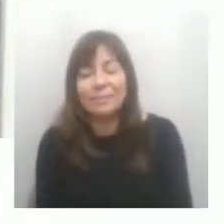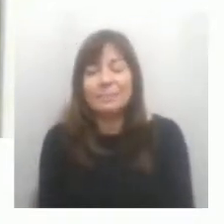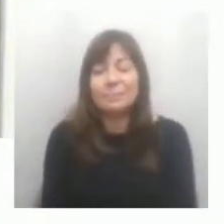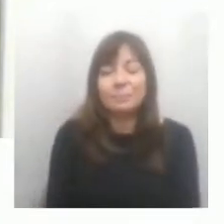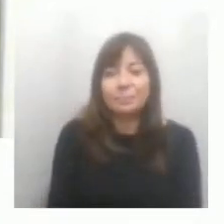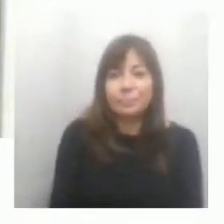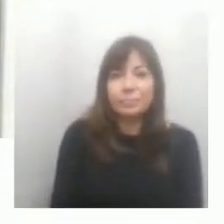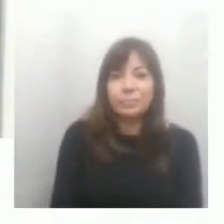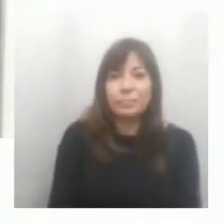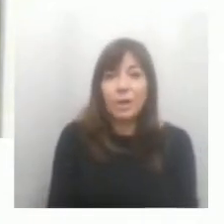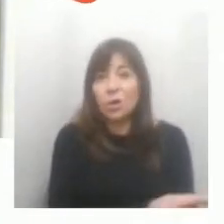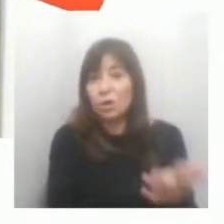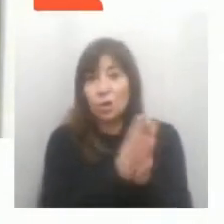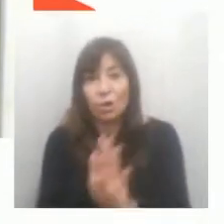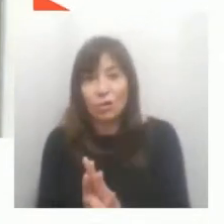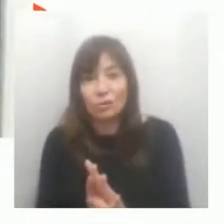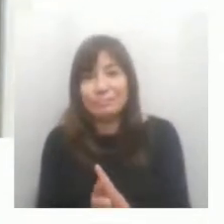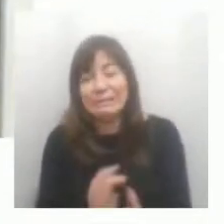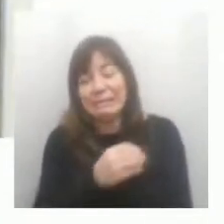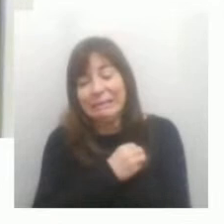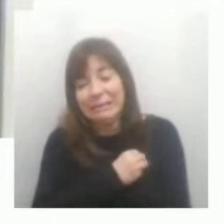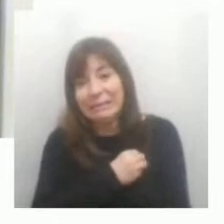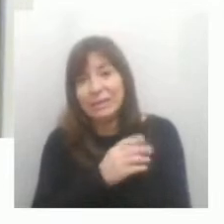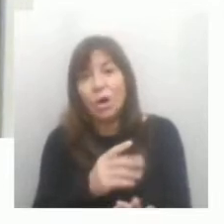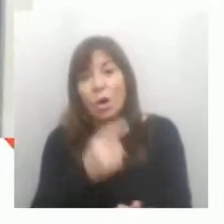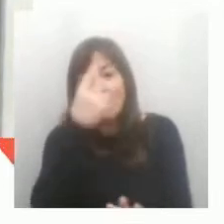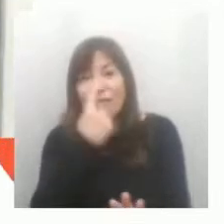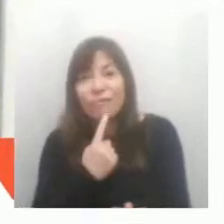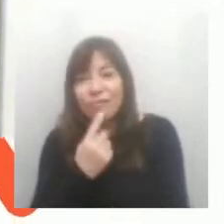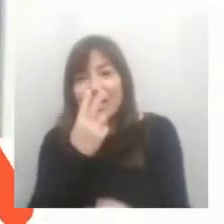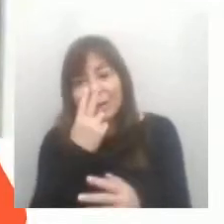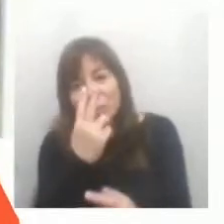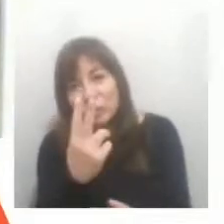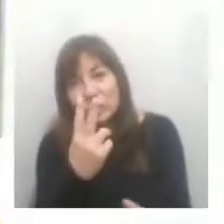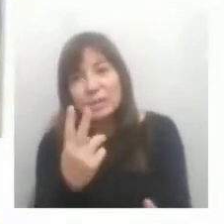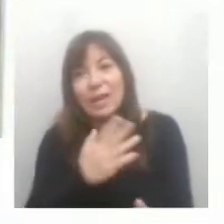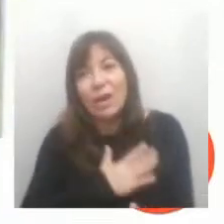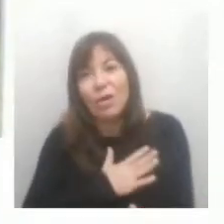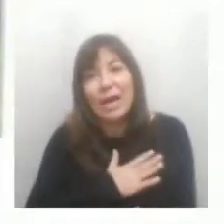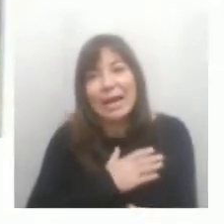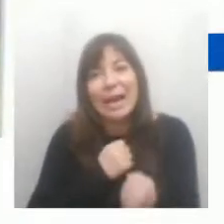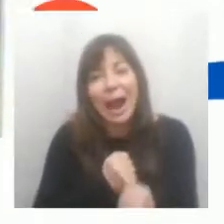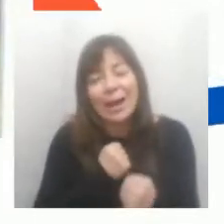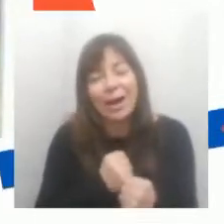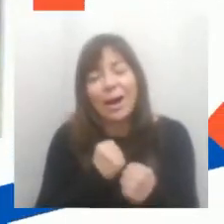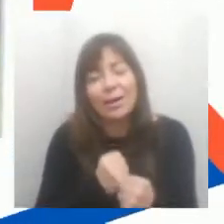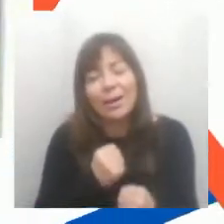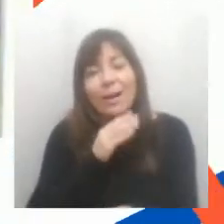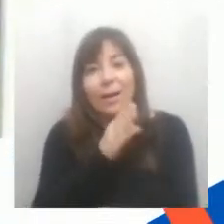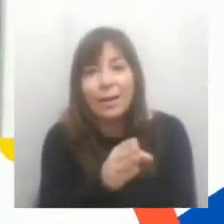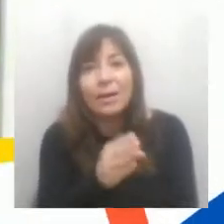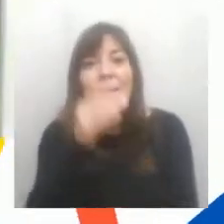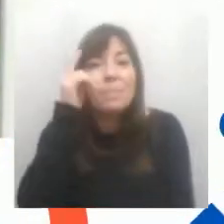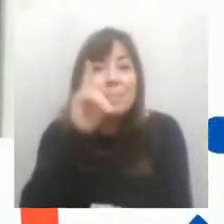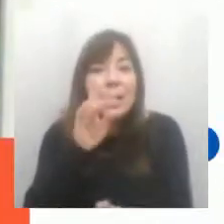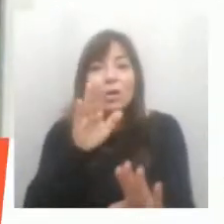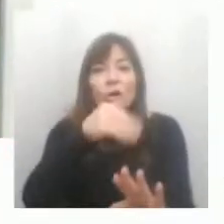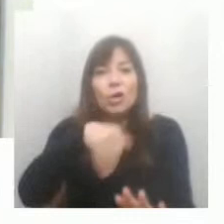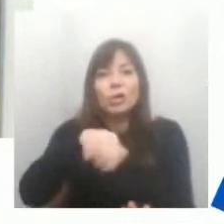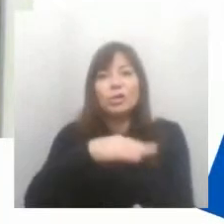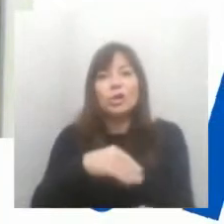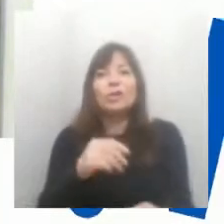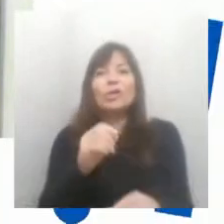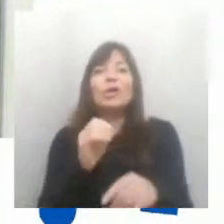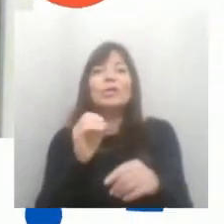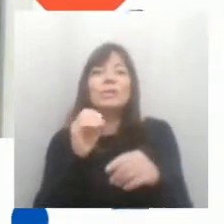todo esto genera un poco de nostalgia, el hecho de estar viendo el museo, de querer estar ahí, pero nosotros debido al tema de la pandemia y